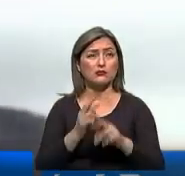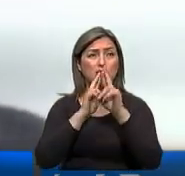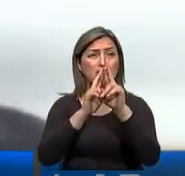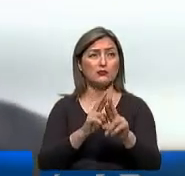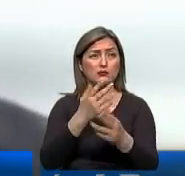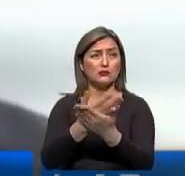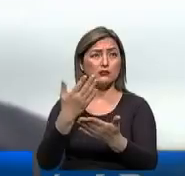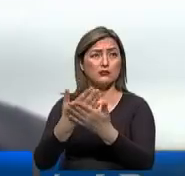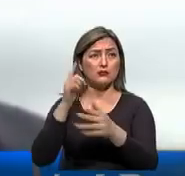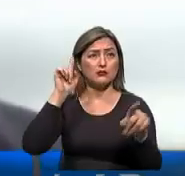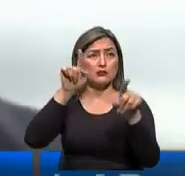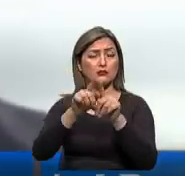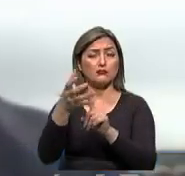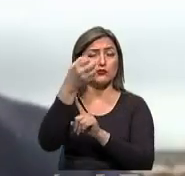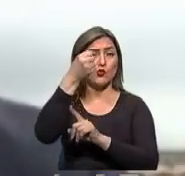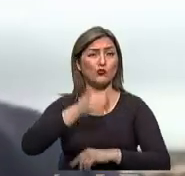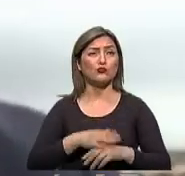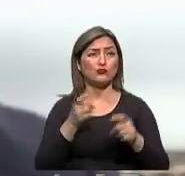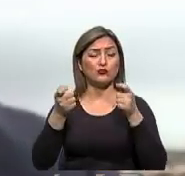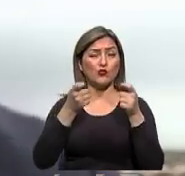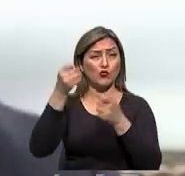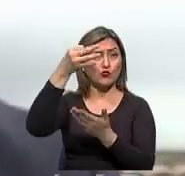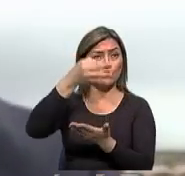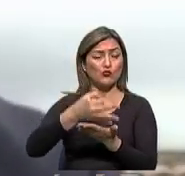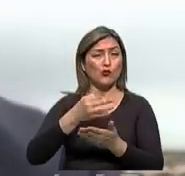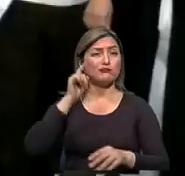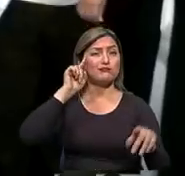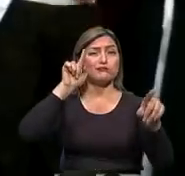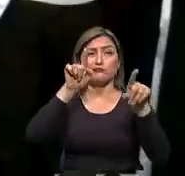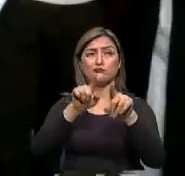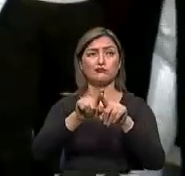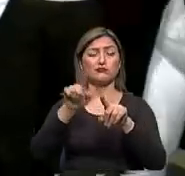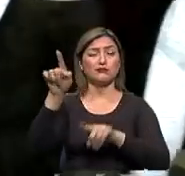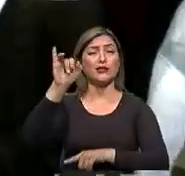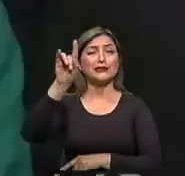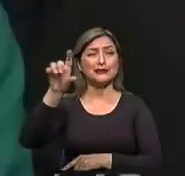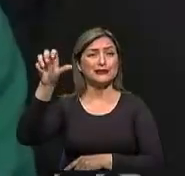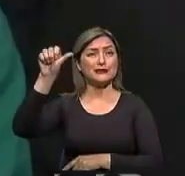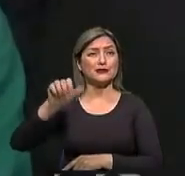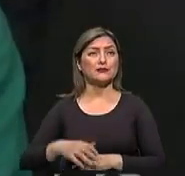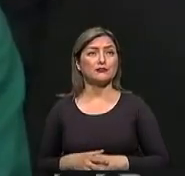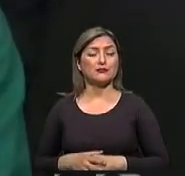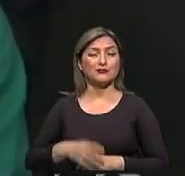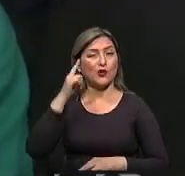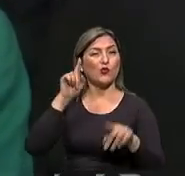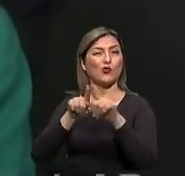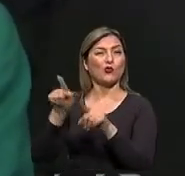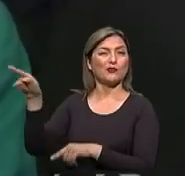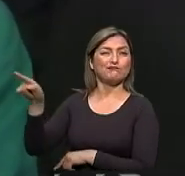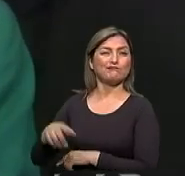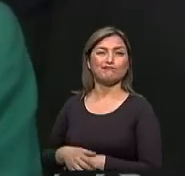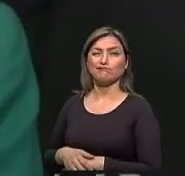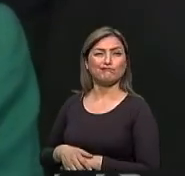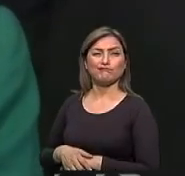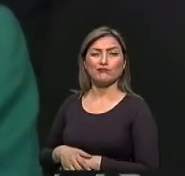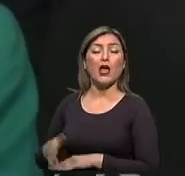miren, esto hemos alcanzado. Lourdes Tibán, dirigente de Cotopaxi, no está de acuerdo con la postura de Issa, pero tampoco está de acuerdo con la posición